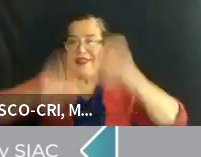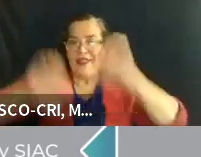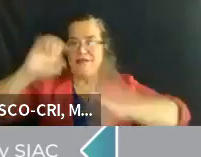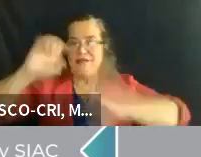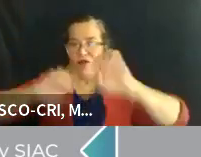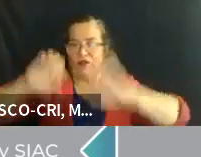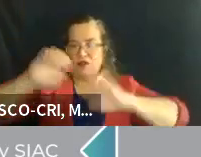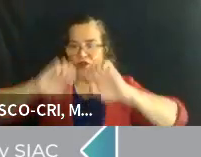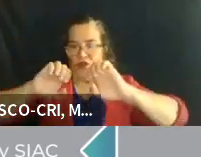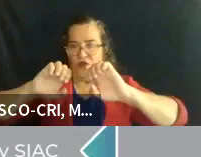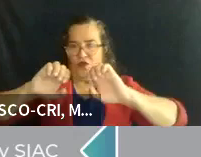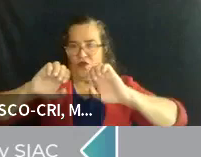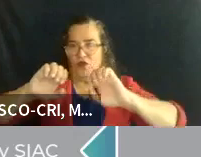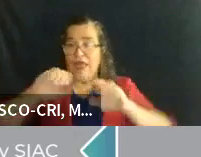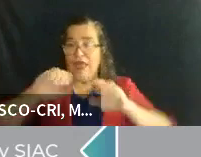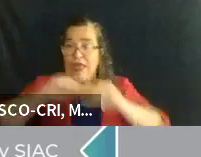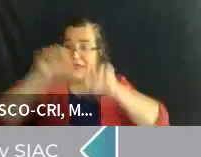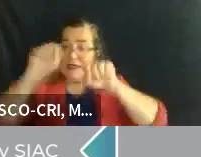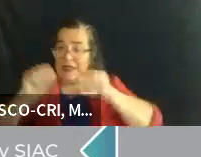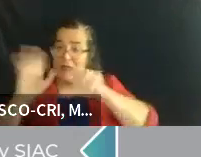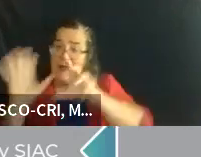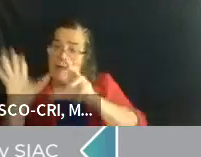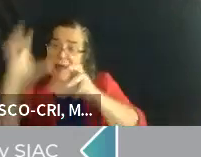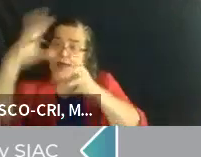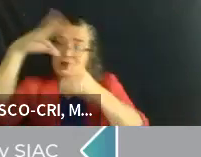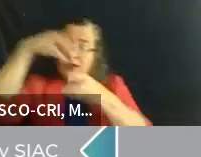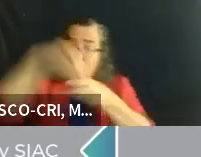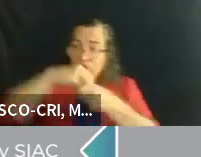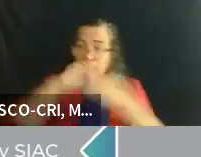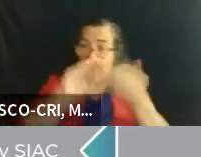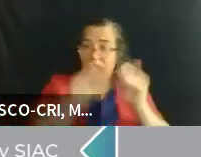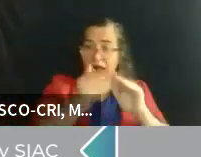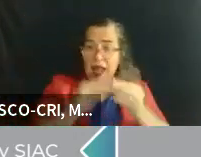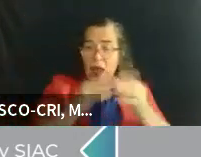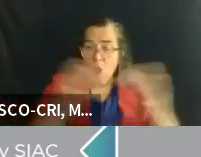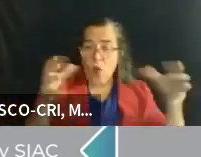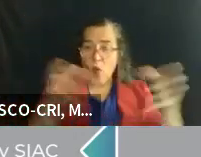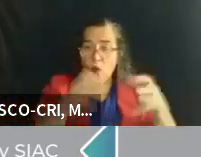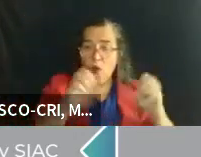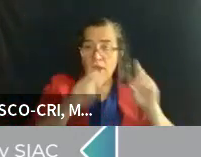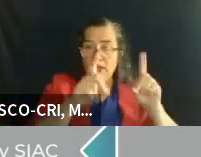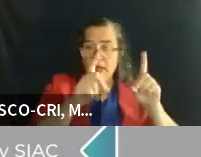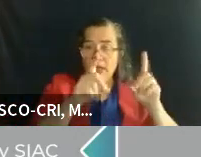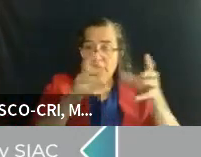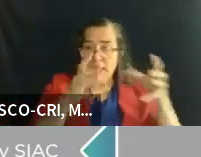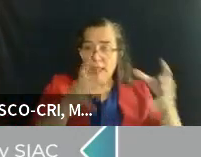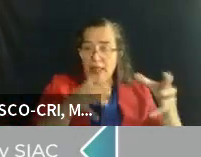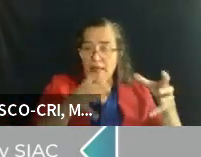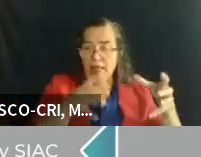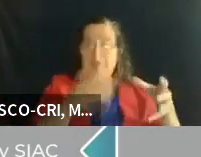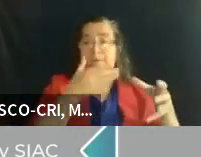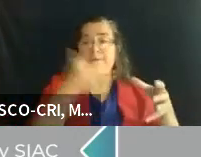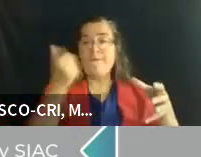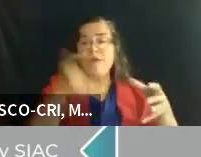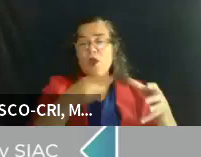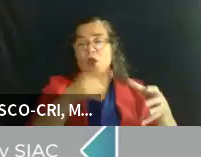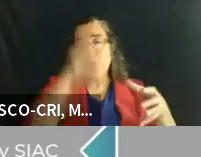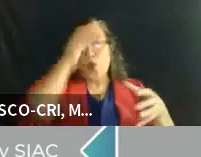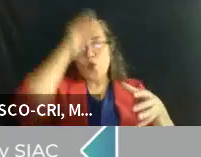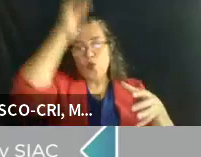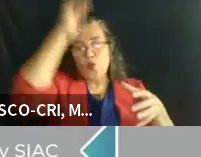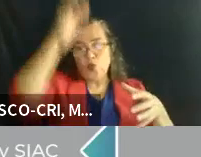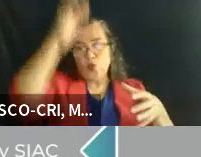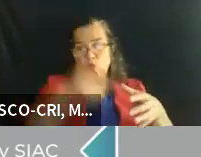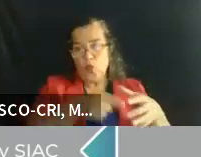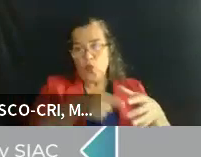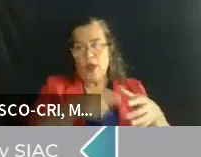más este sistema se incorpore en la comunidad educativa, más cultura de evaluación va a haber y esto